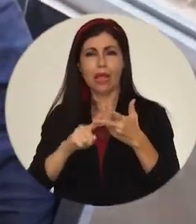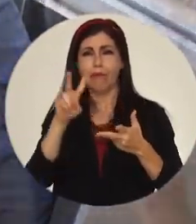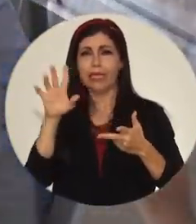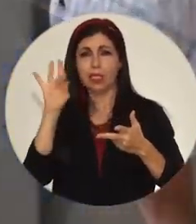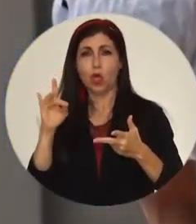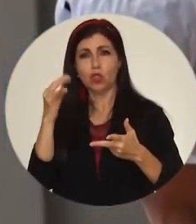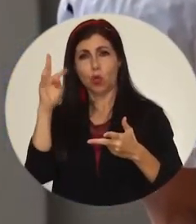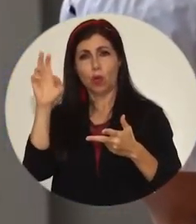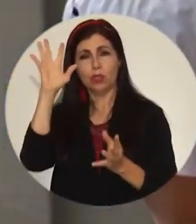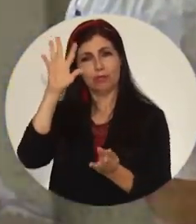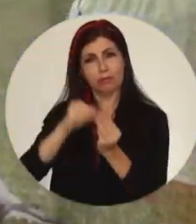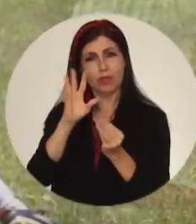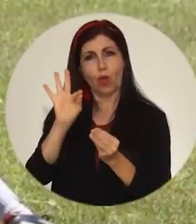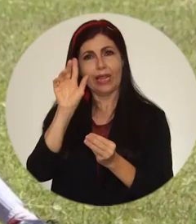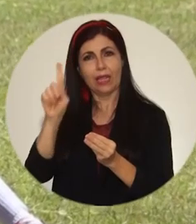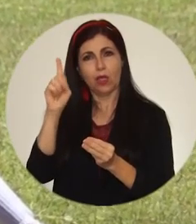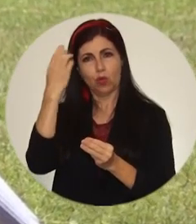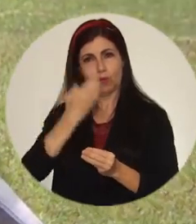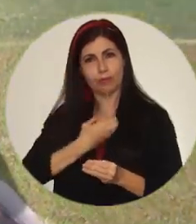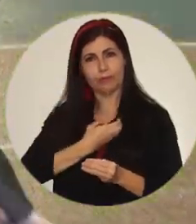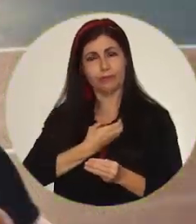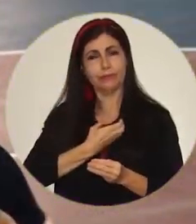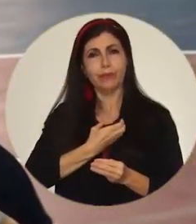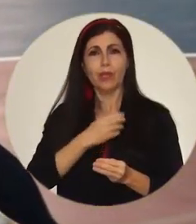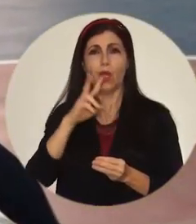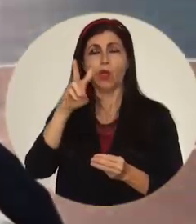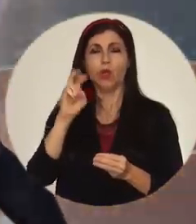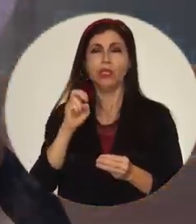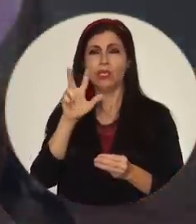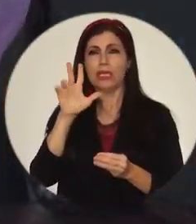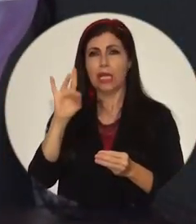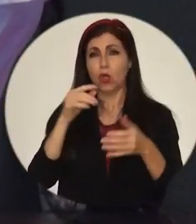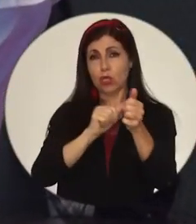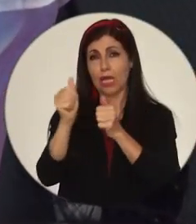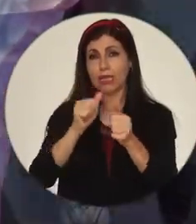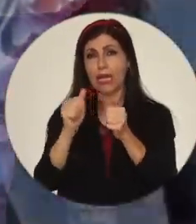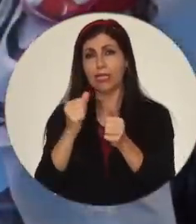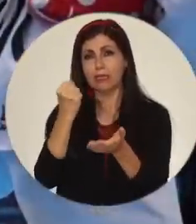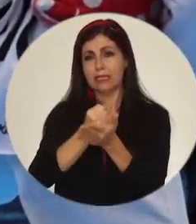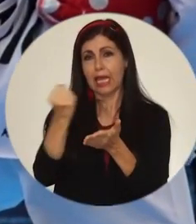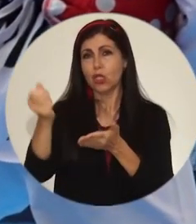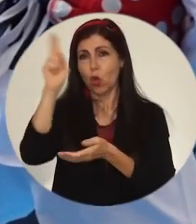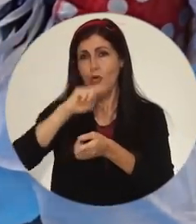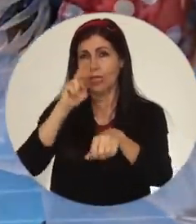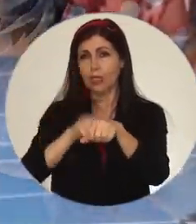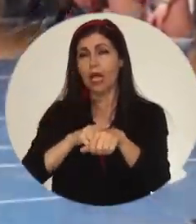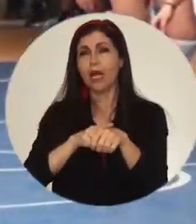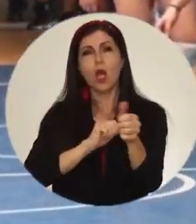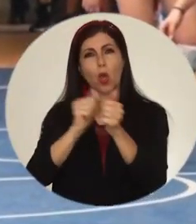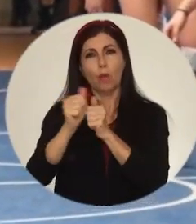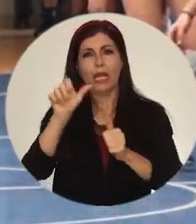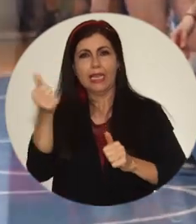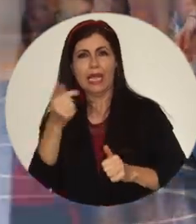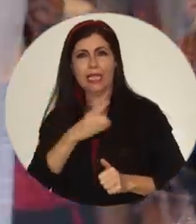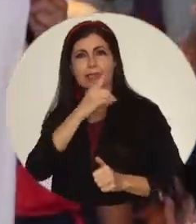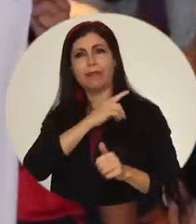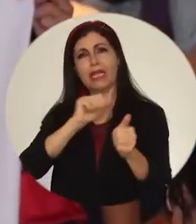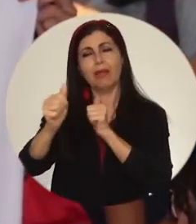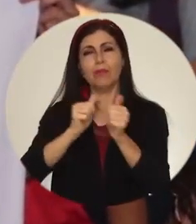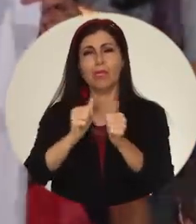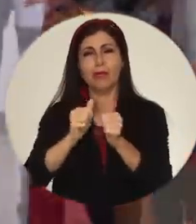de 91. Los 238 atletas con sello UNA compitieron en las 10 disciplinas deportivas: